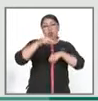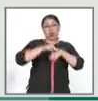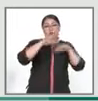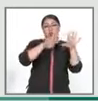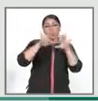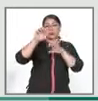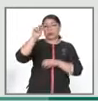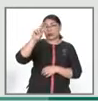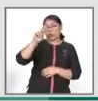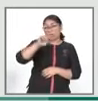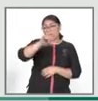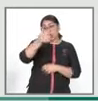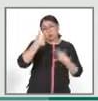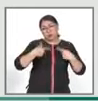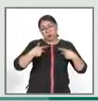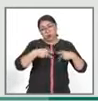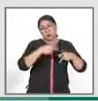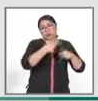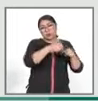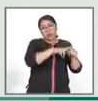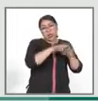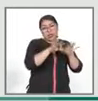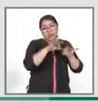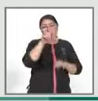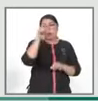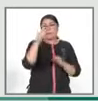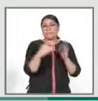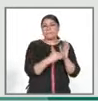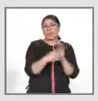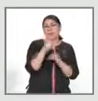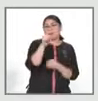casos y otro personal de salud 1022